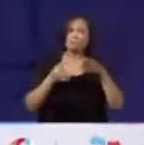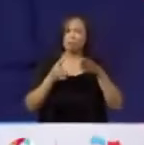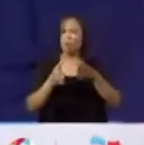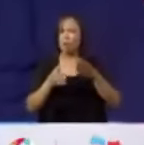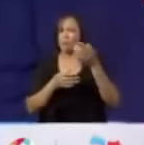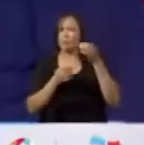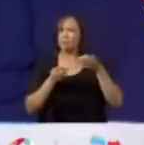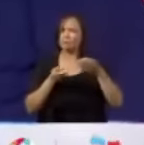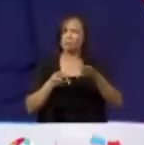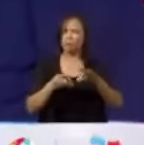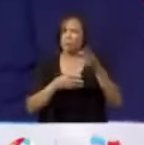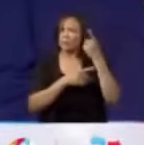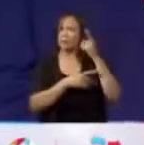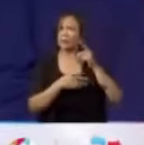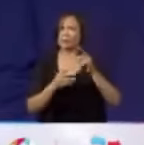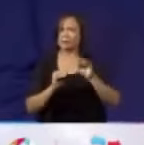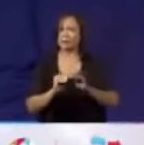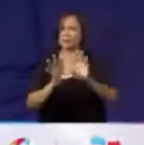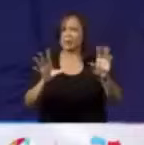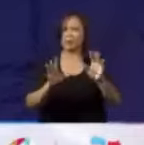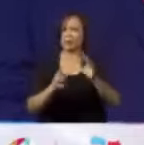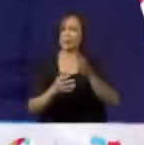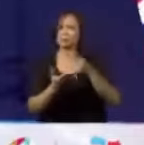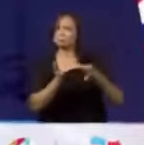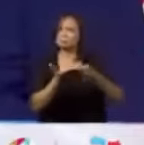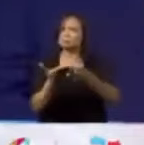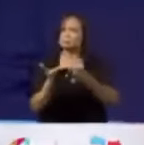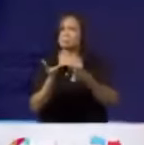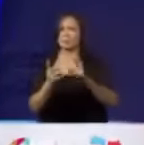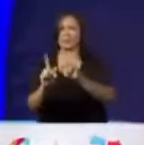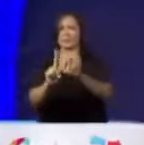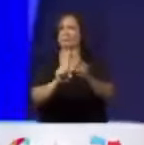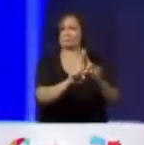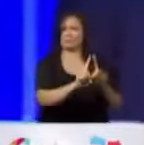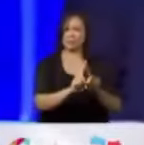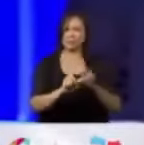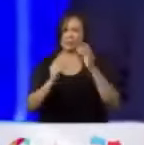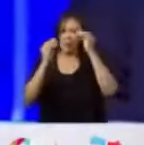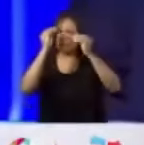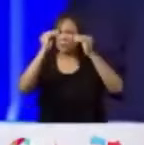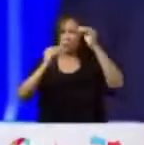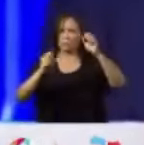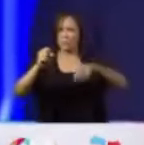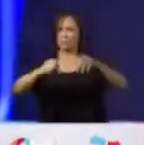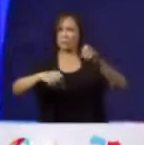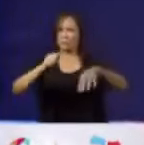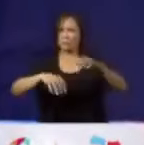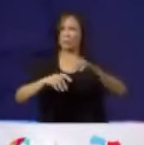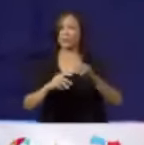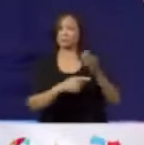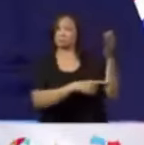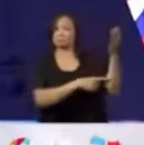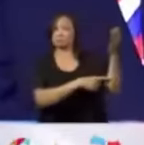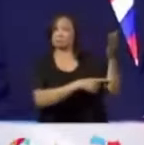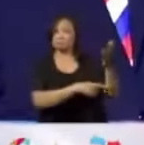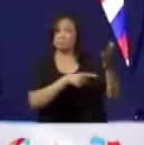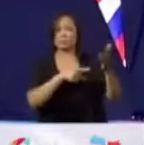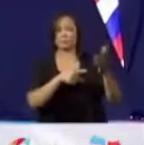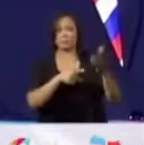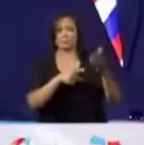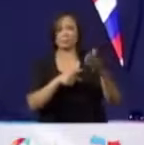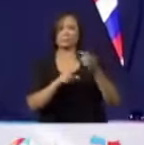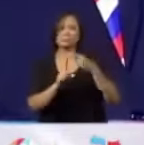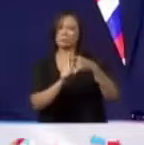espacios para la transparencia, la deliberación y también la pluralidad de argumentos. El debate definitivamente